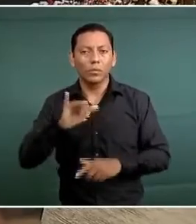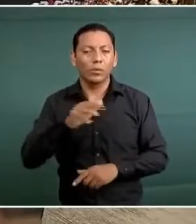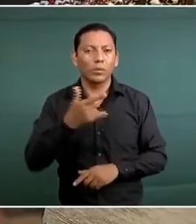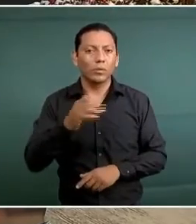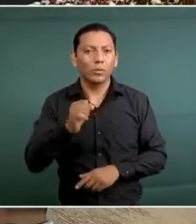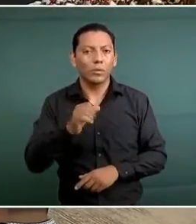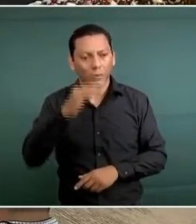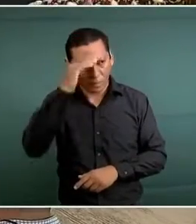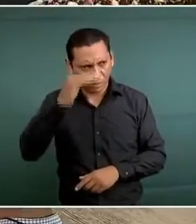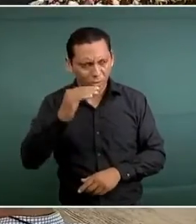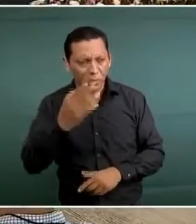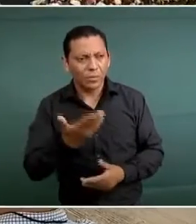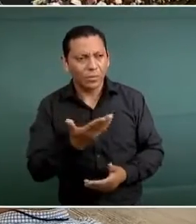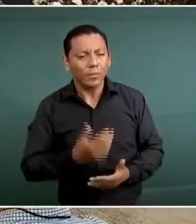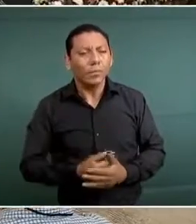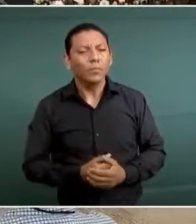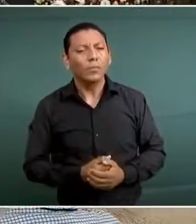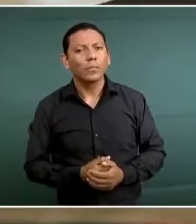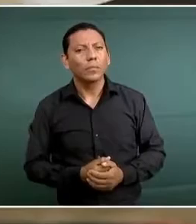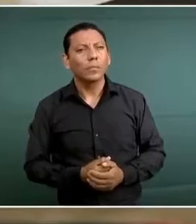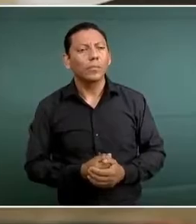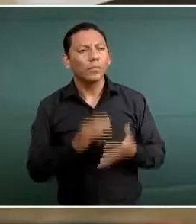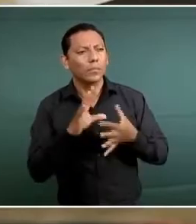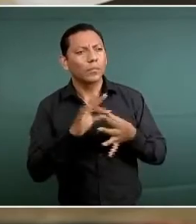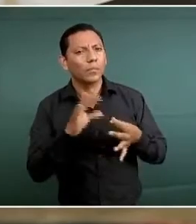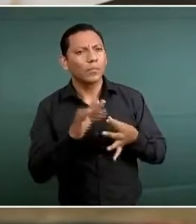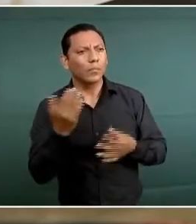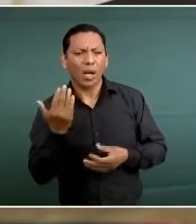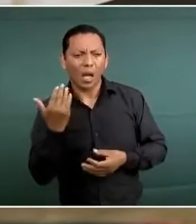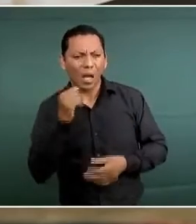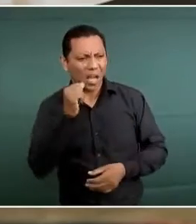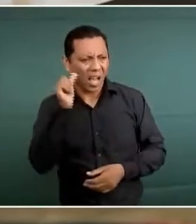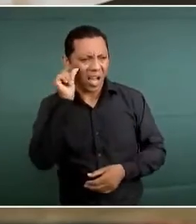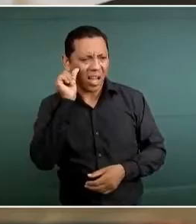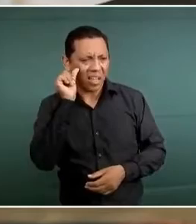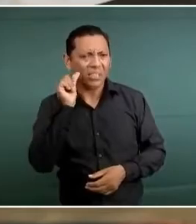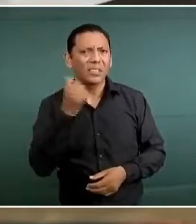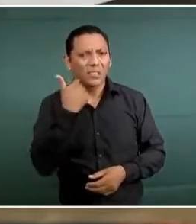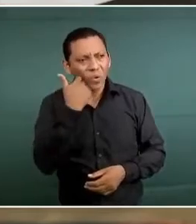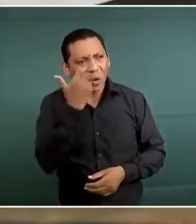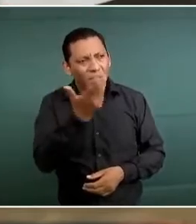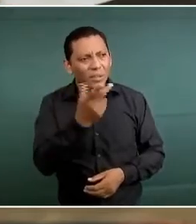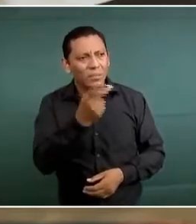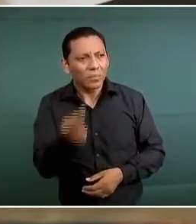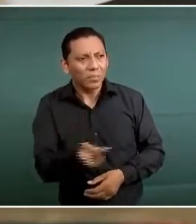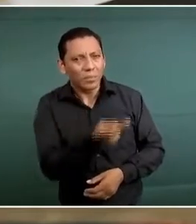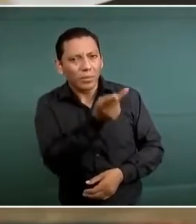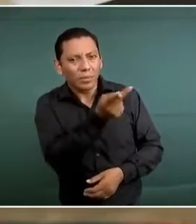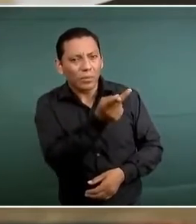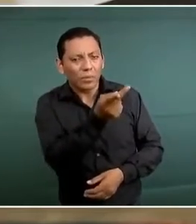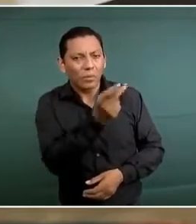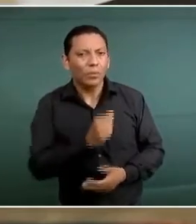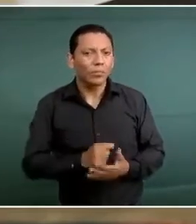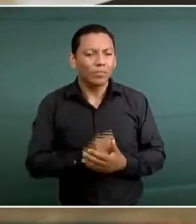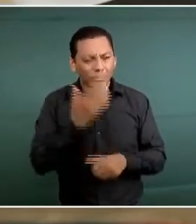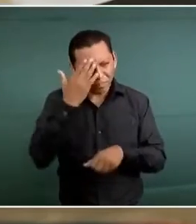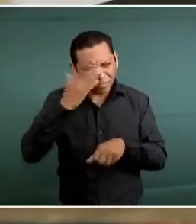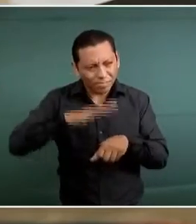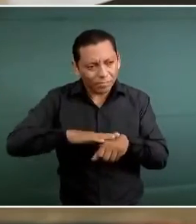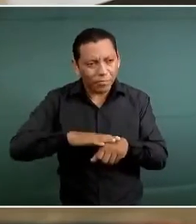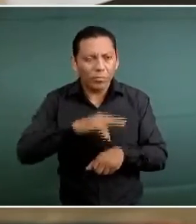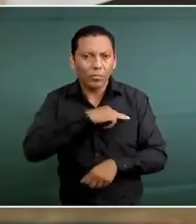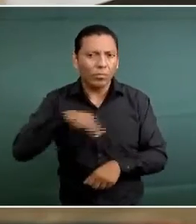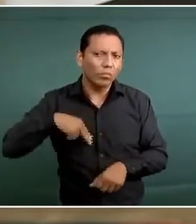señor para comentar algo que se me quedó pendiente ayer que quería preguntar nosotros